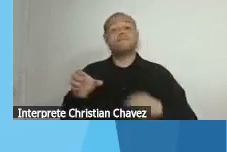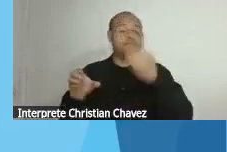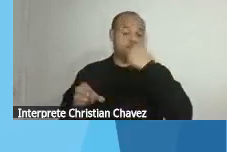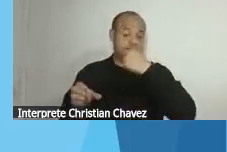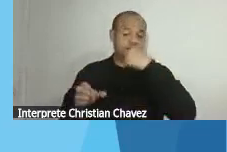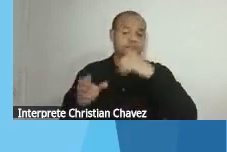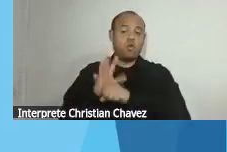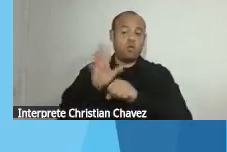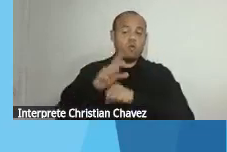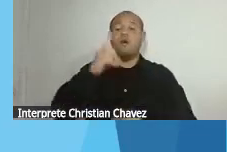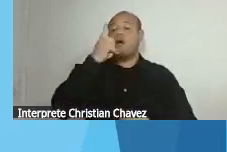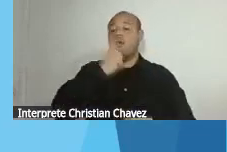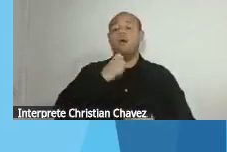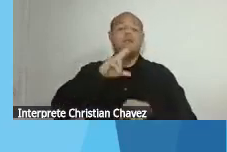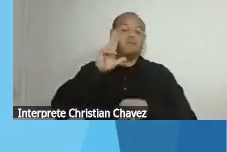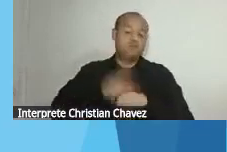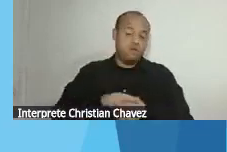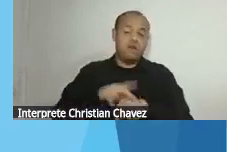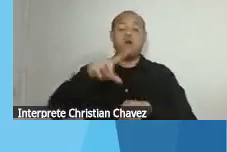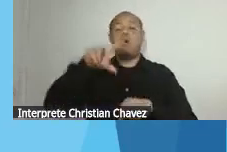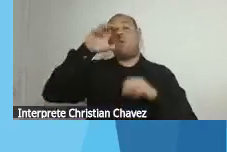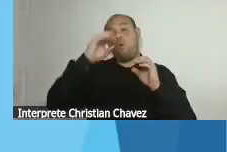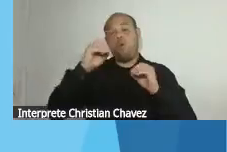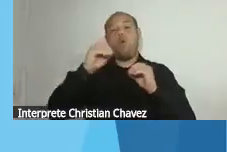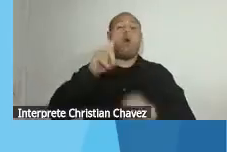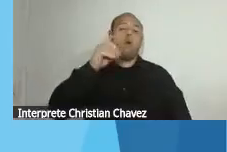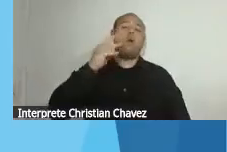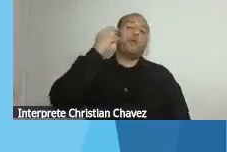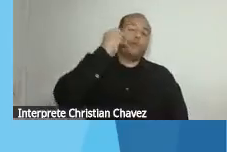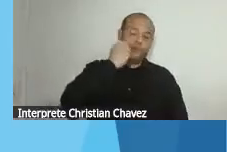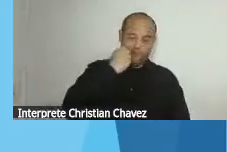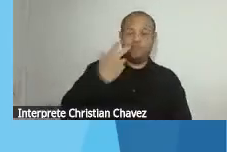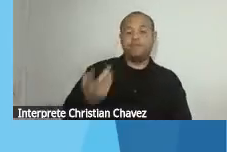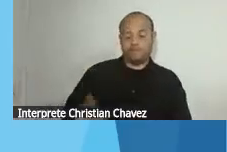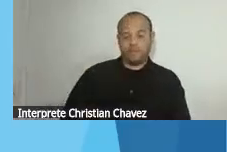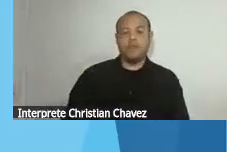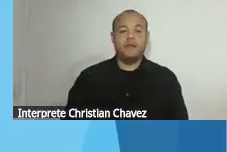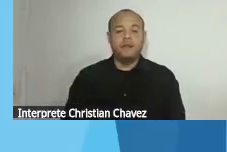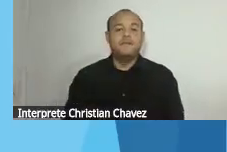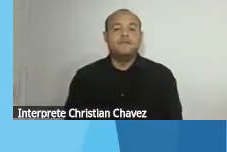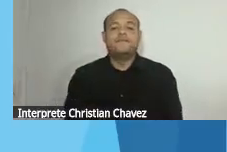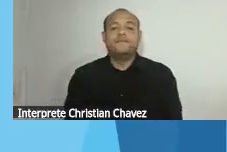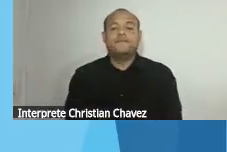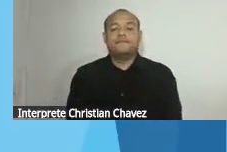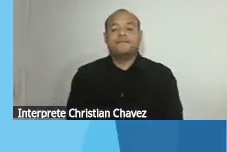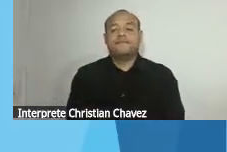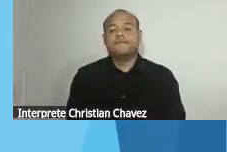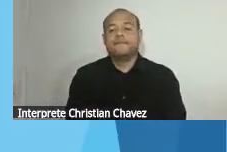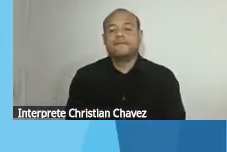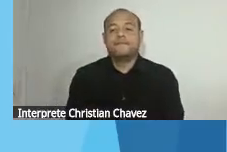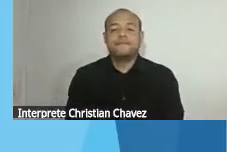tenemos los cereales. Y como hidratación tenemos un agua de limón.